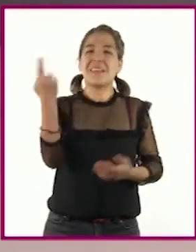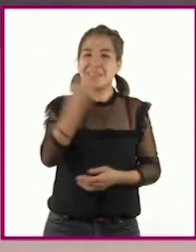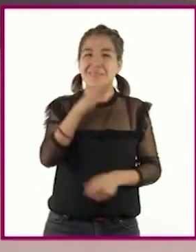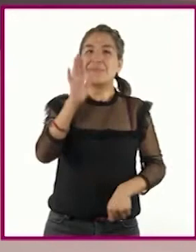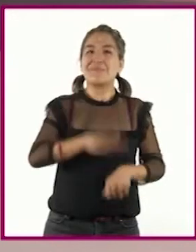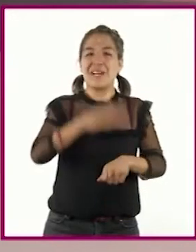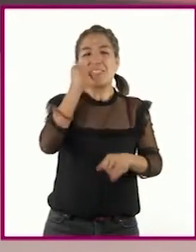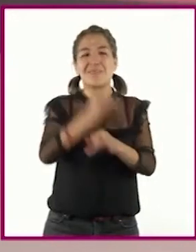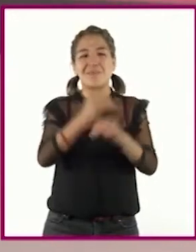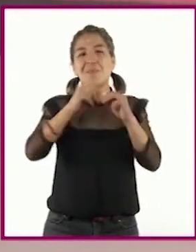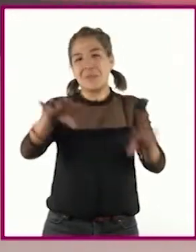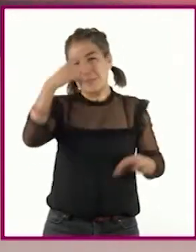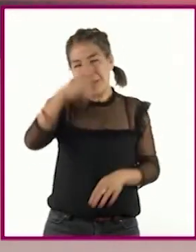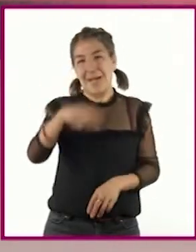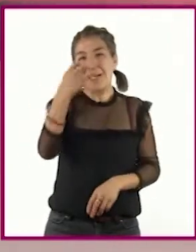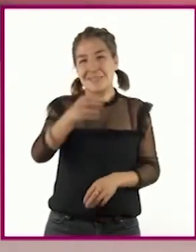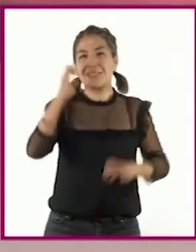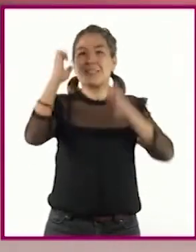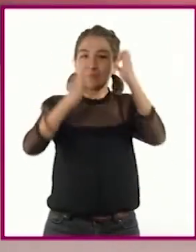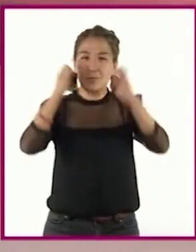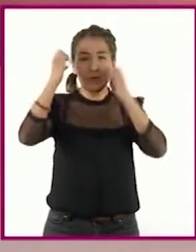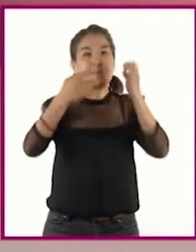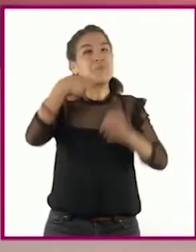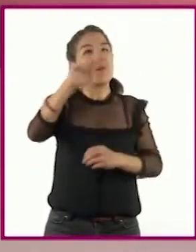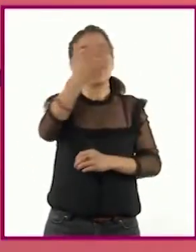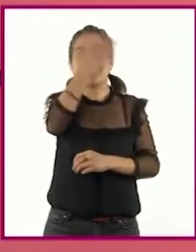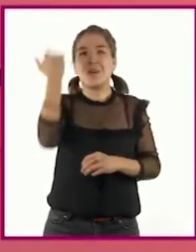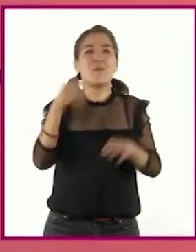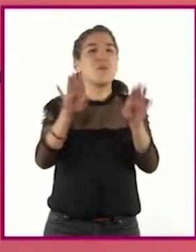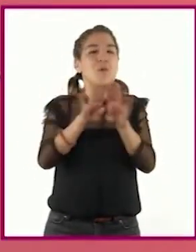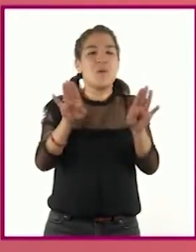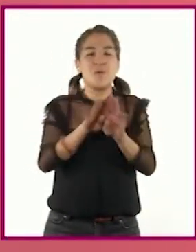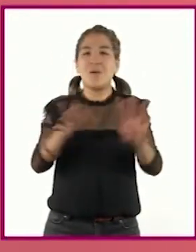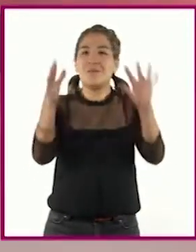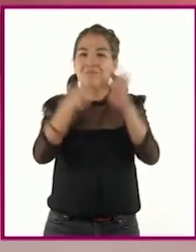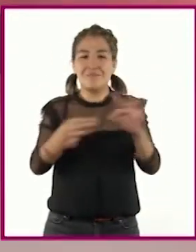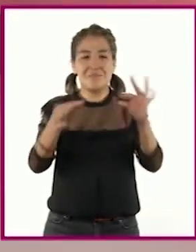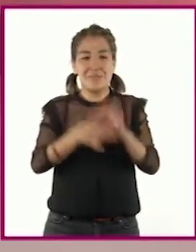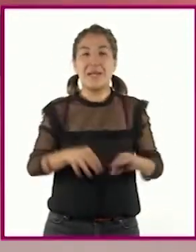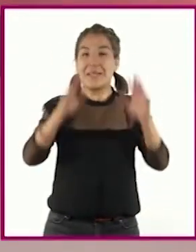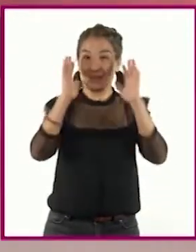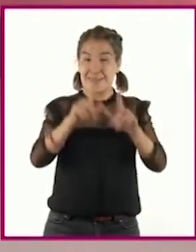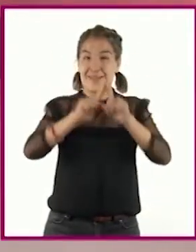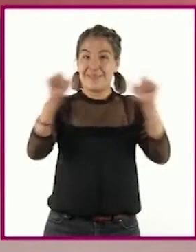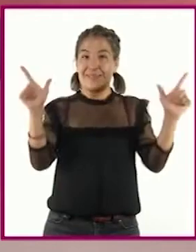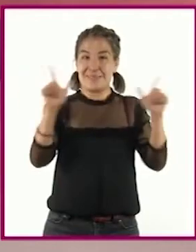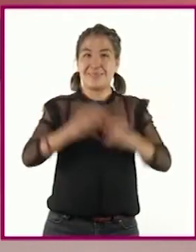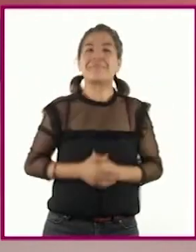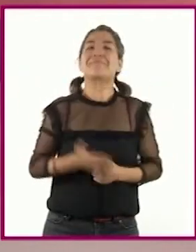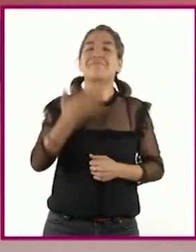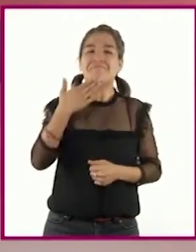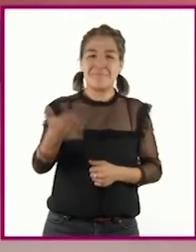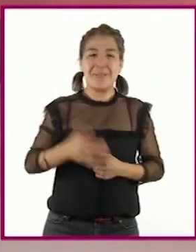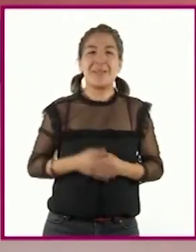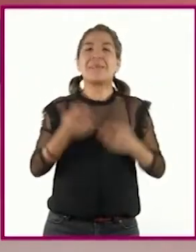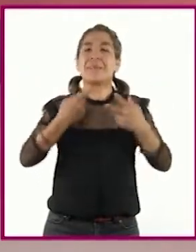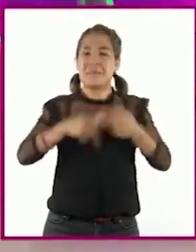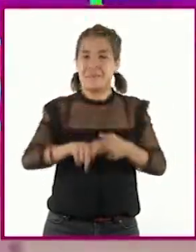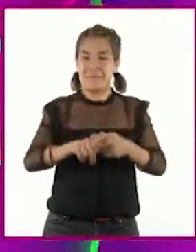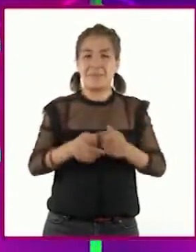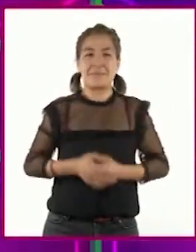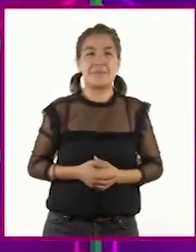mucha información para nuestra exposición y no sabemos cómo utilizarla. ¿Listas y listos? Uy, muy bien,